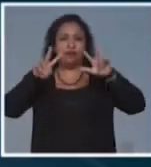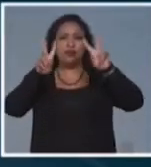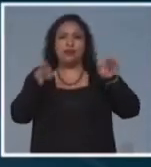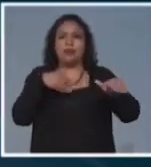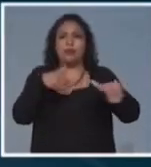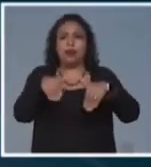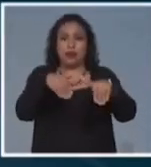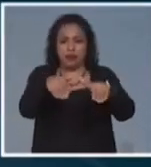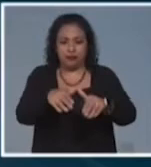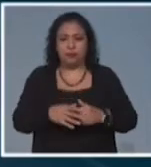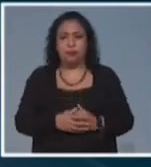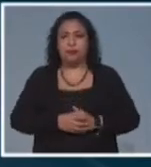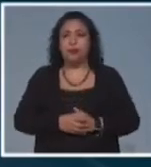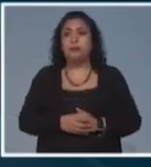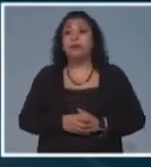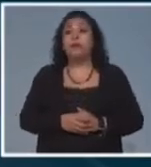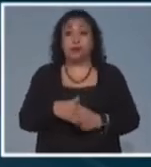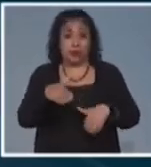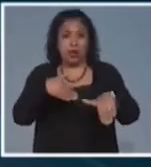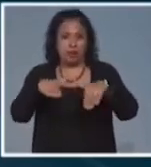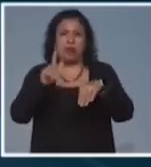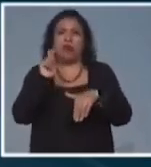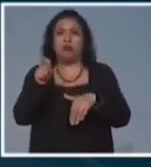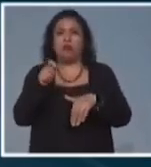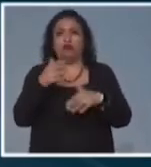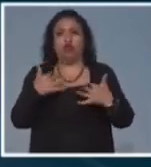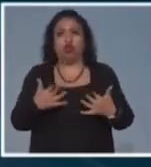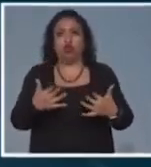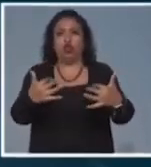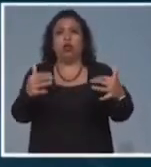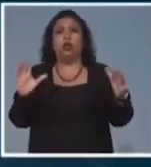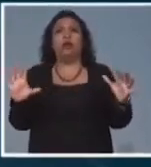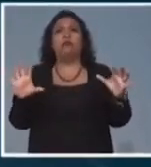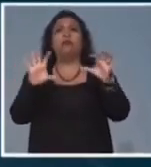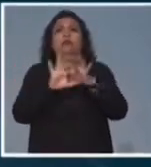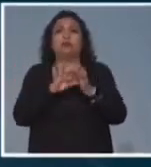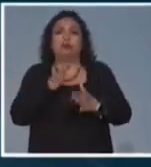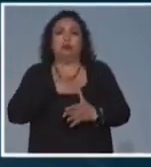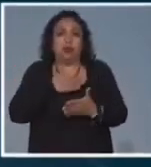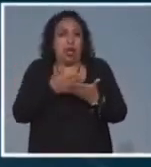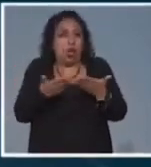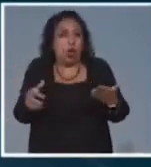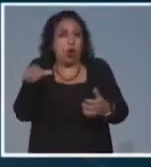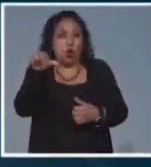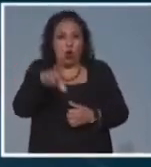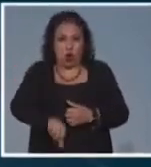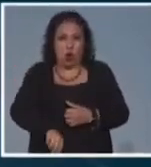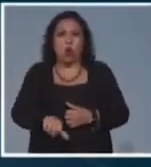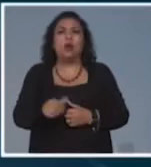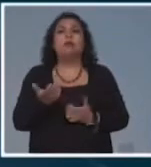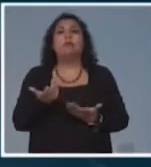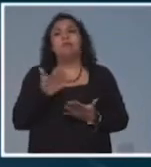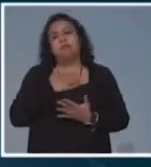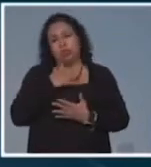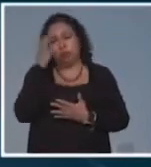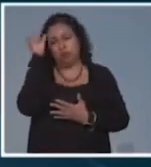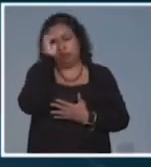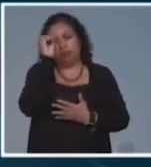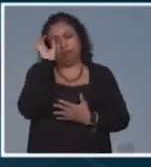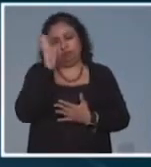Caminante. Caminante es un espectáculo y es una alegoría a lo que me sucede actualmente, ¿no? Yo creo,